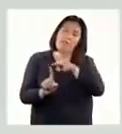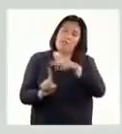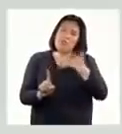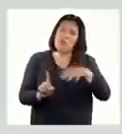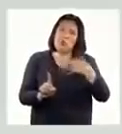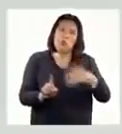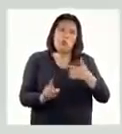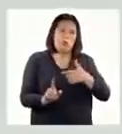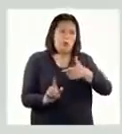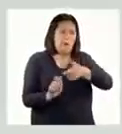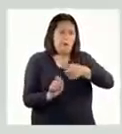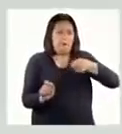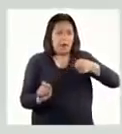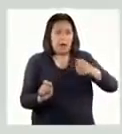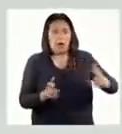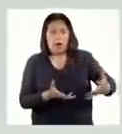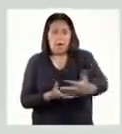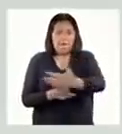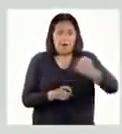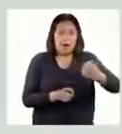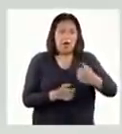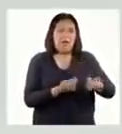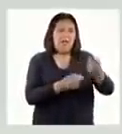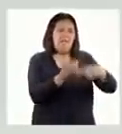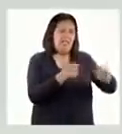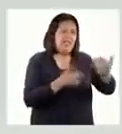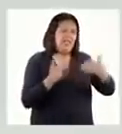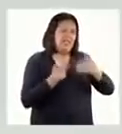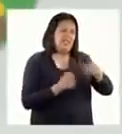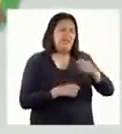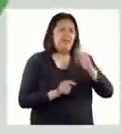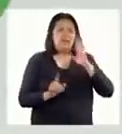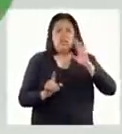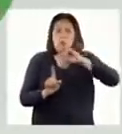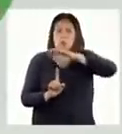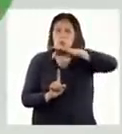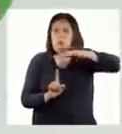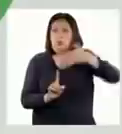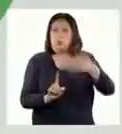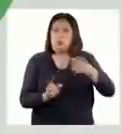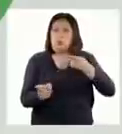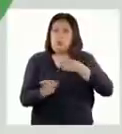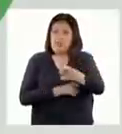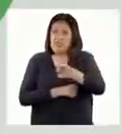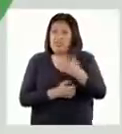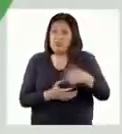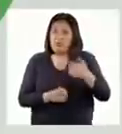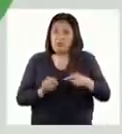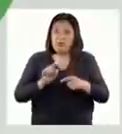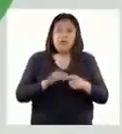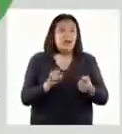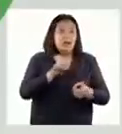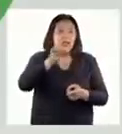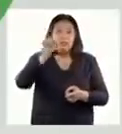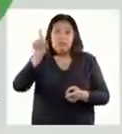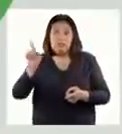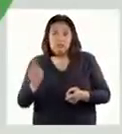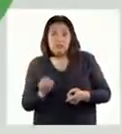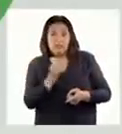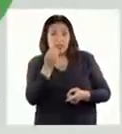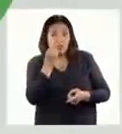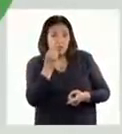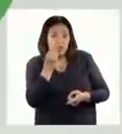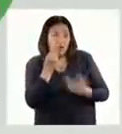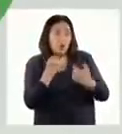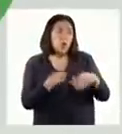caza indiscriminada, el tráfico de animales y la contaminación, ¿afectarán a las cadenas alimentarias?